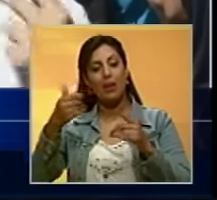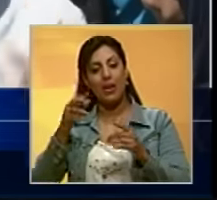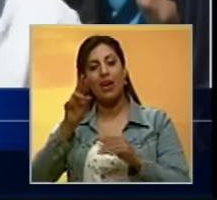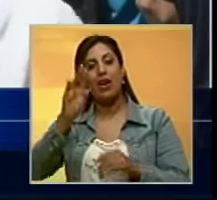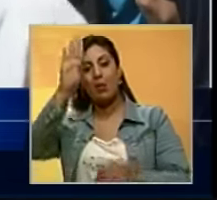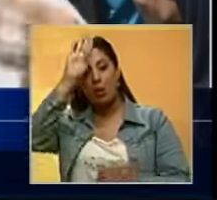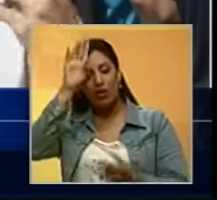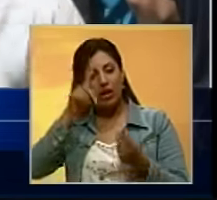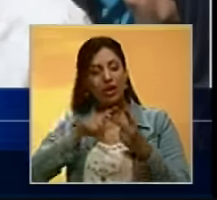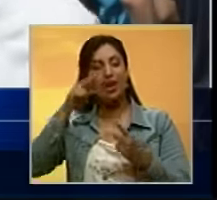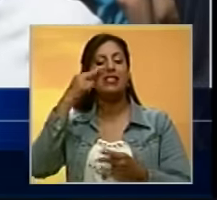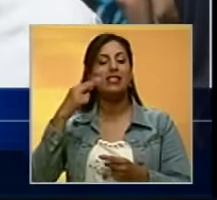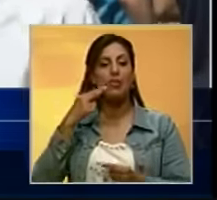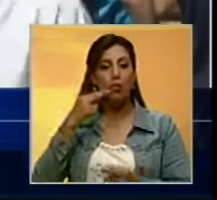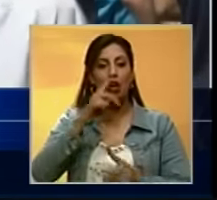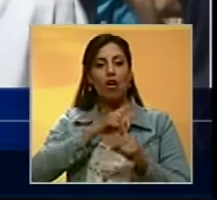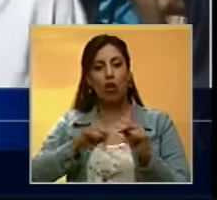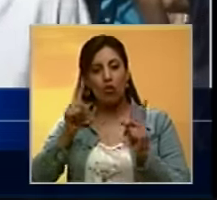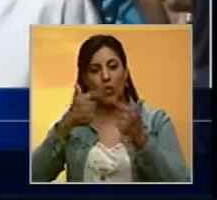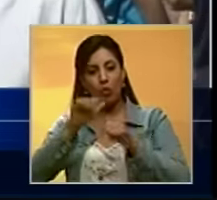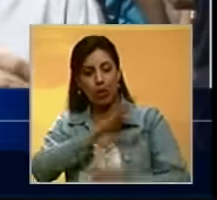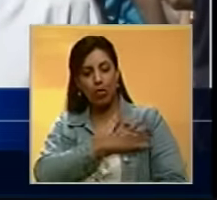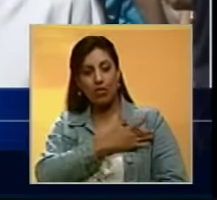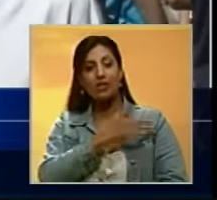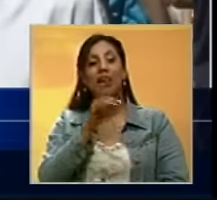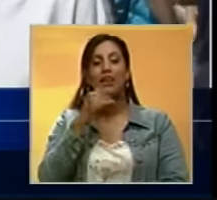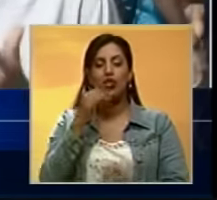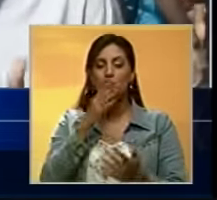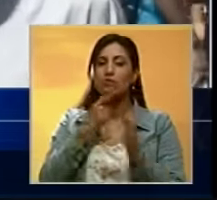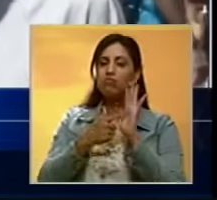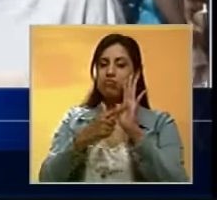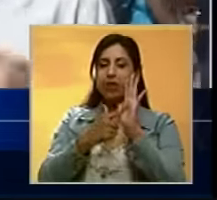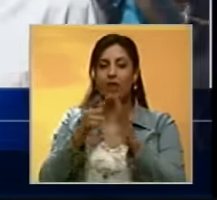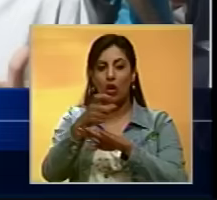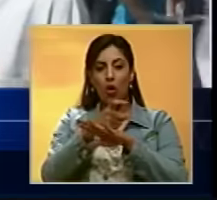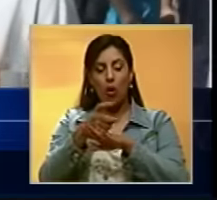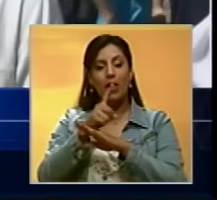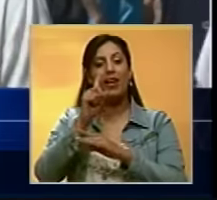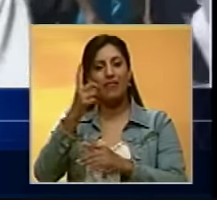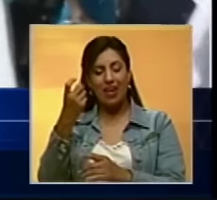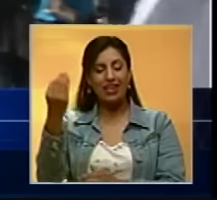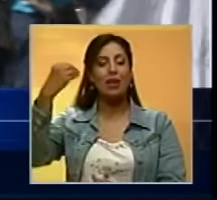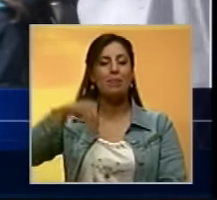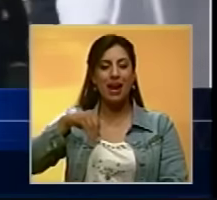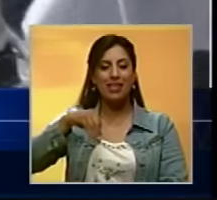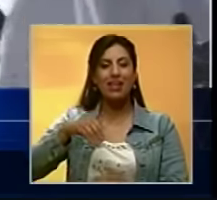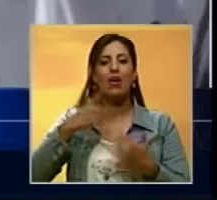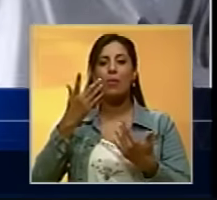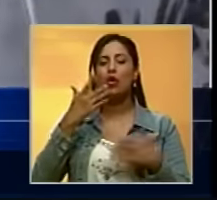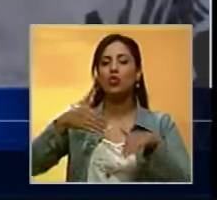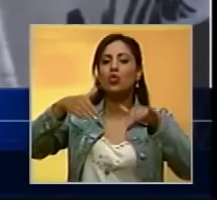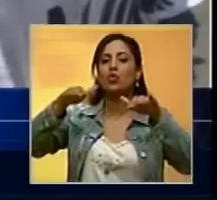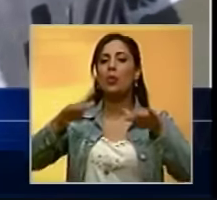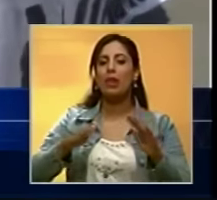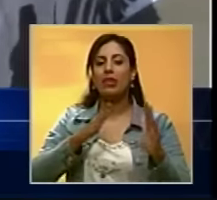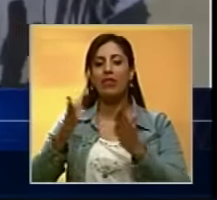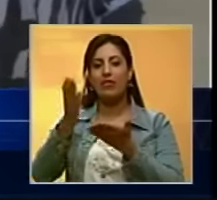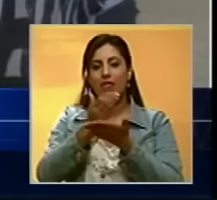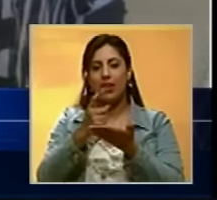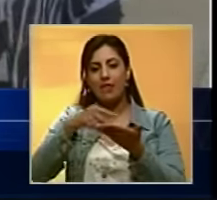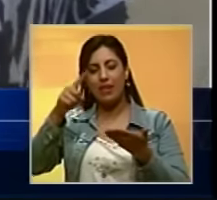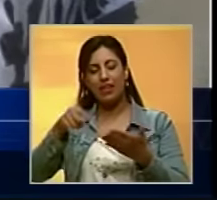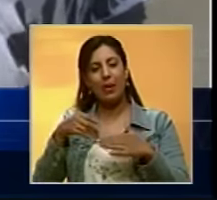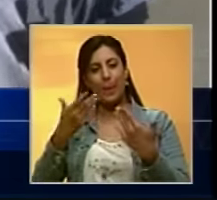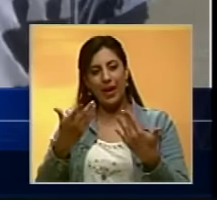la ucap de la Simón Bolívar y de la monteávila estamos demostrándole al cne y al gobierno que va a hacer falta mucho más que una suspensión de una recolección de